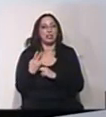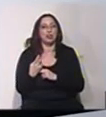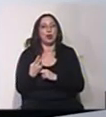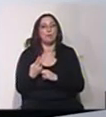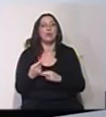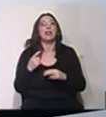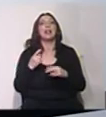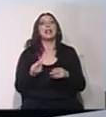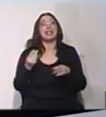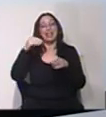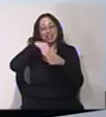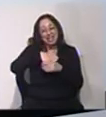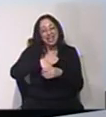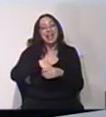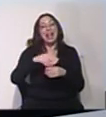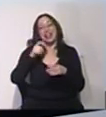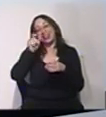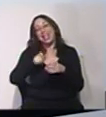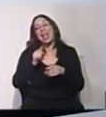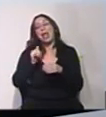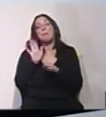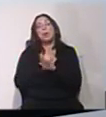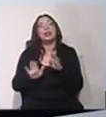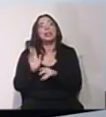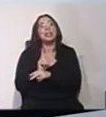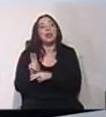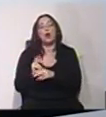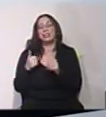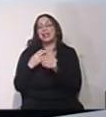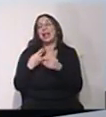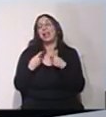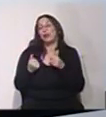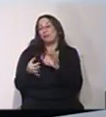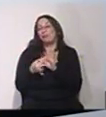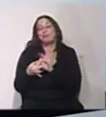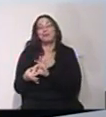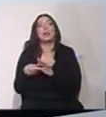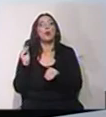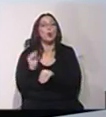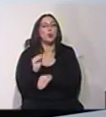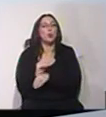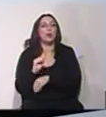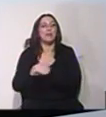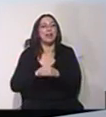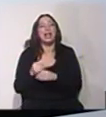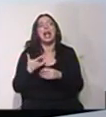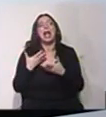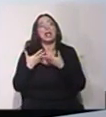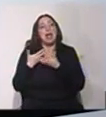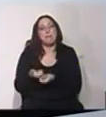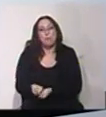una familia que tiene cierta protección familiar, cierto apego, cierta cultura familiar. Hay contención.